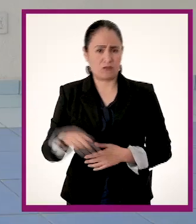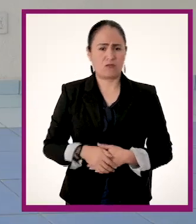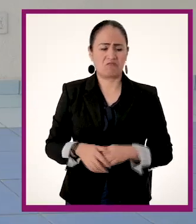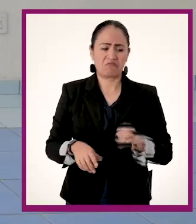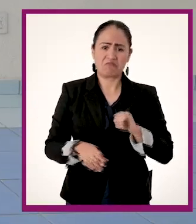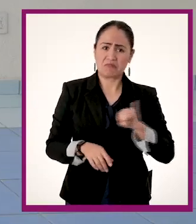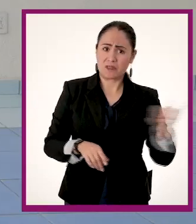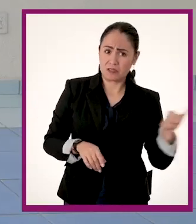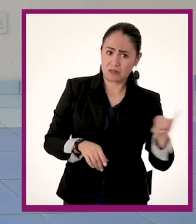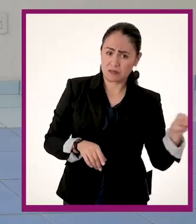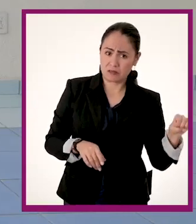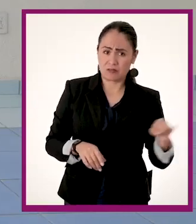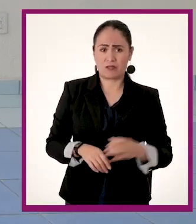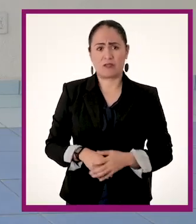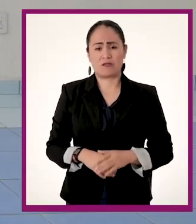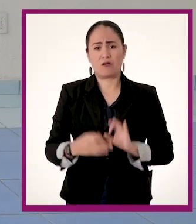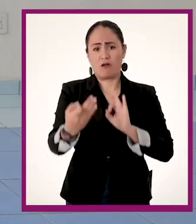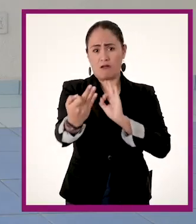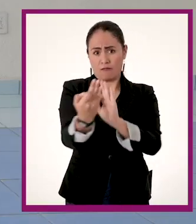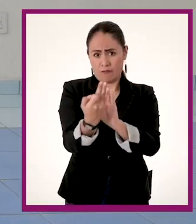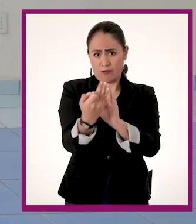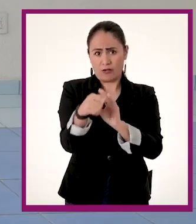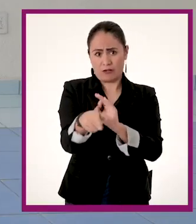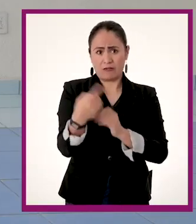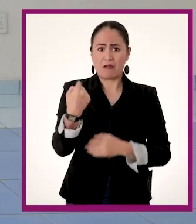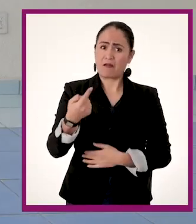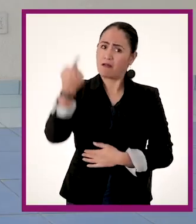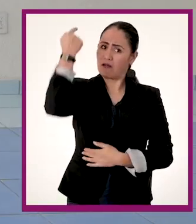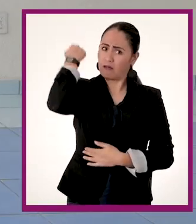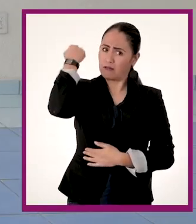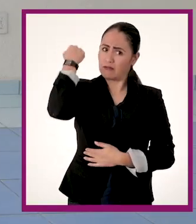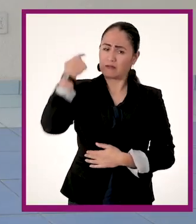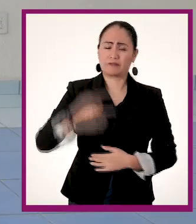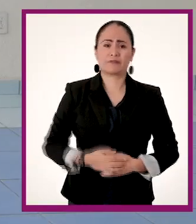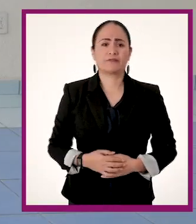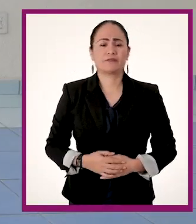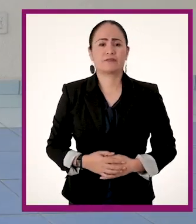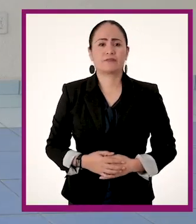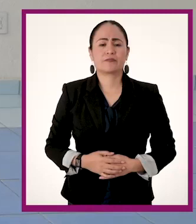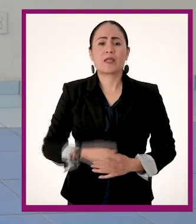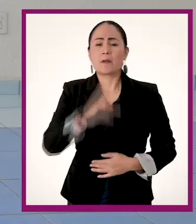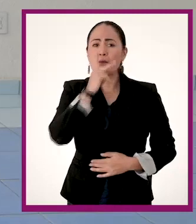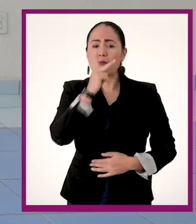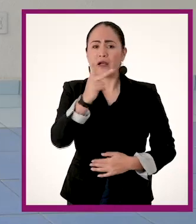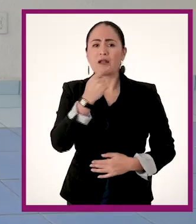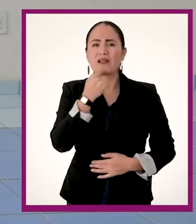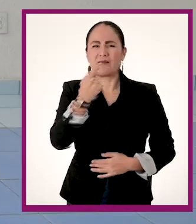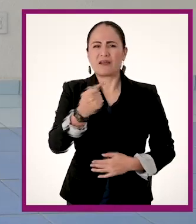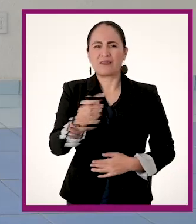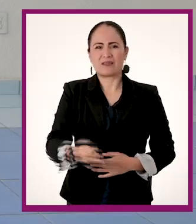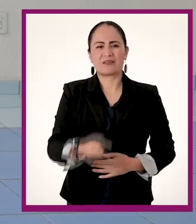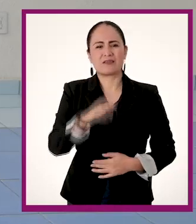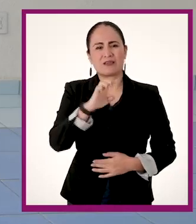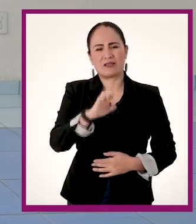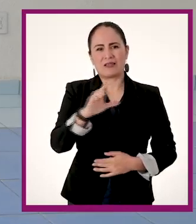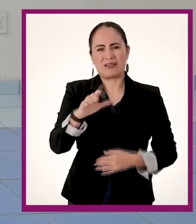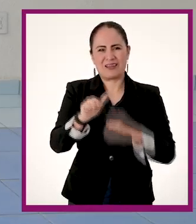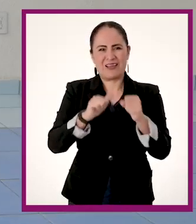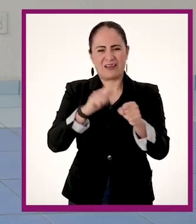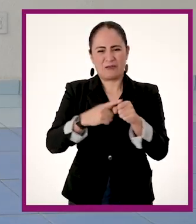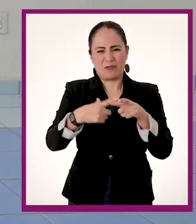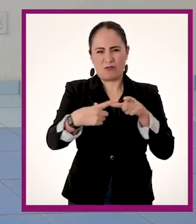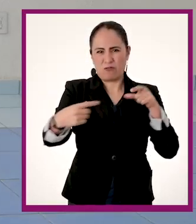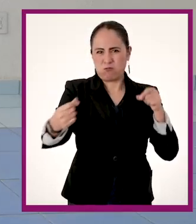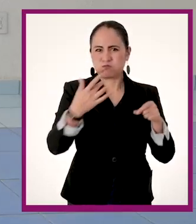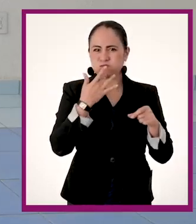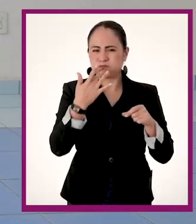derecho, hacia el lado izquierdo, hacia adelante y hacia atrás. Cuando la frase dice, el